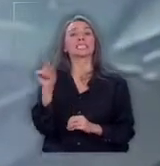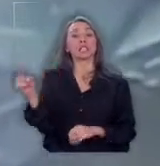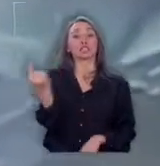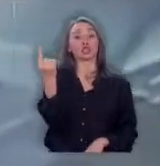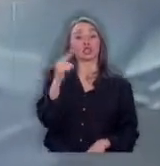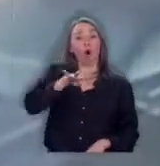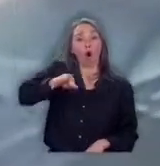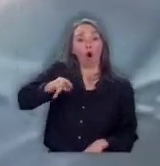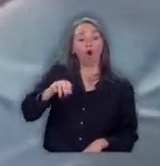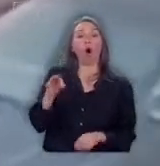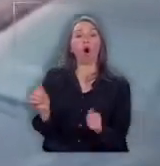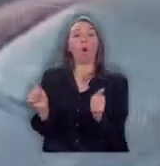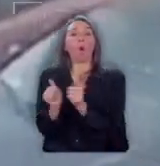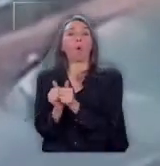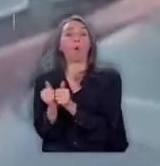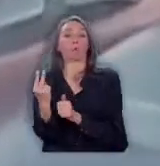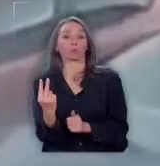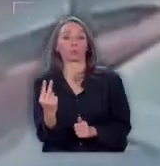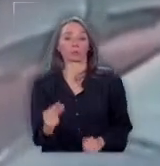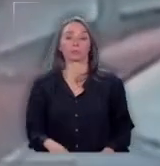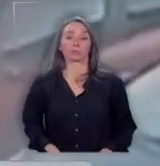solitario o